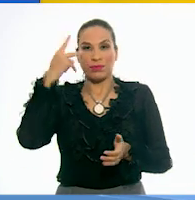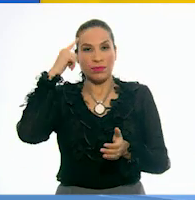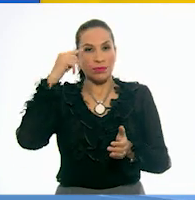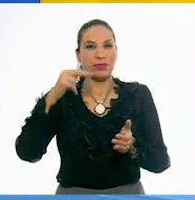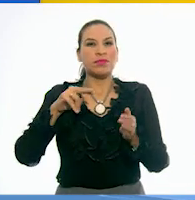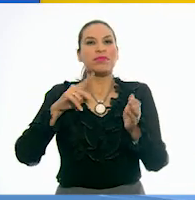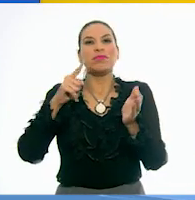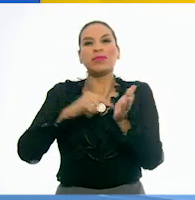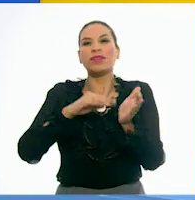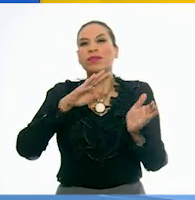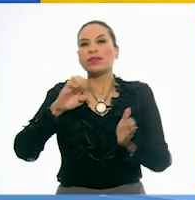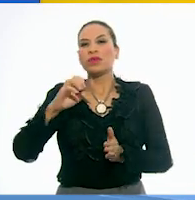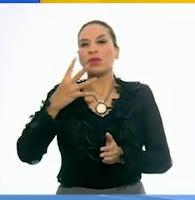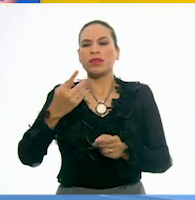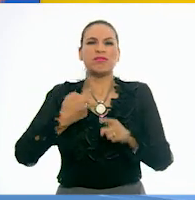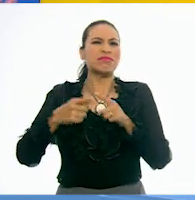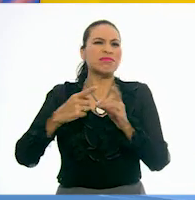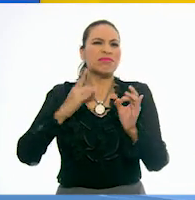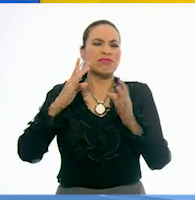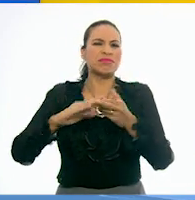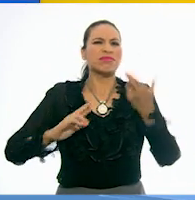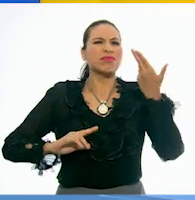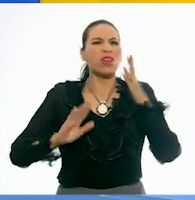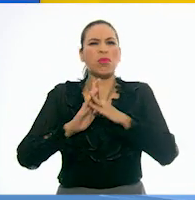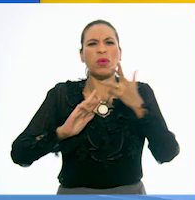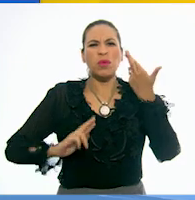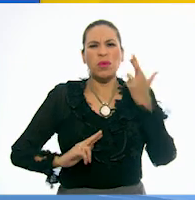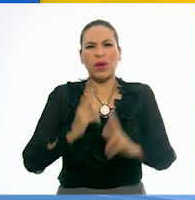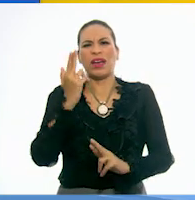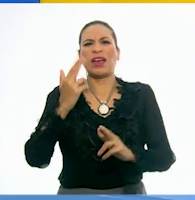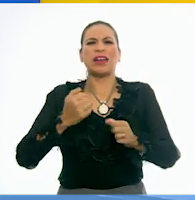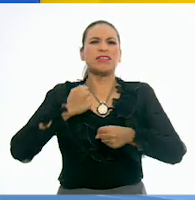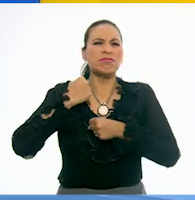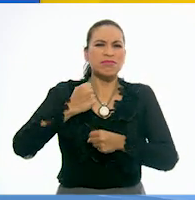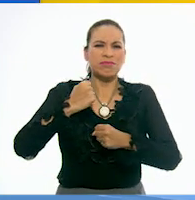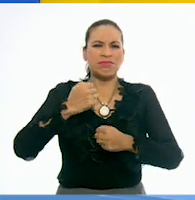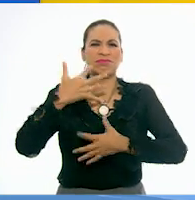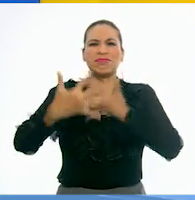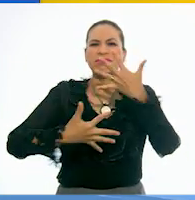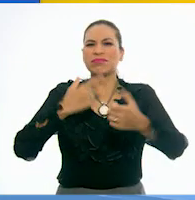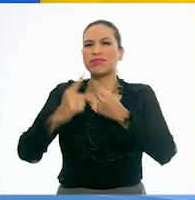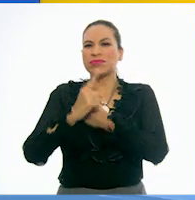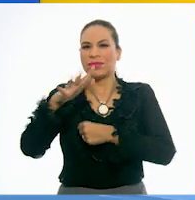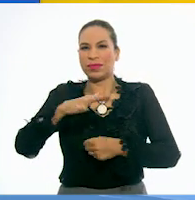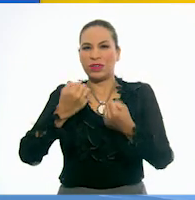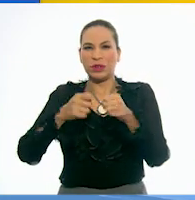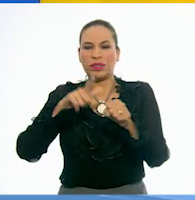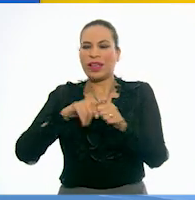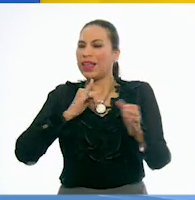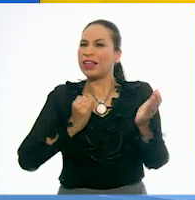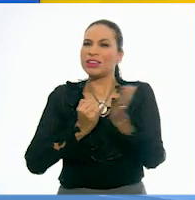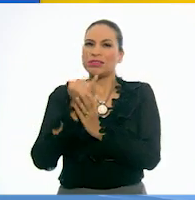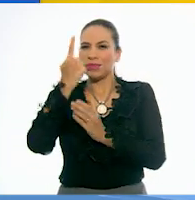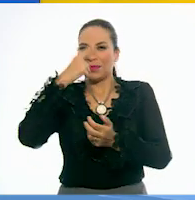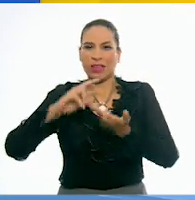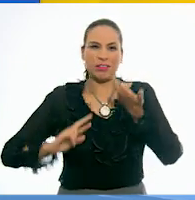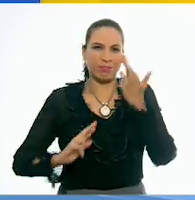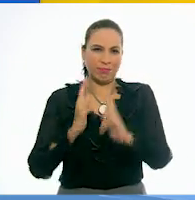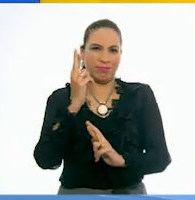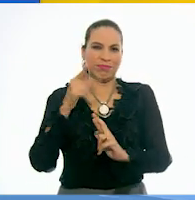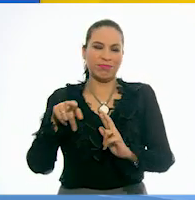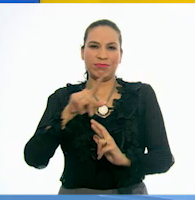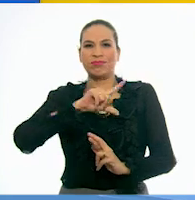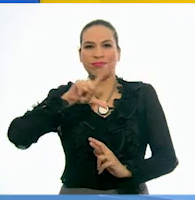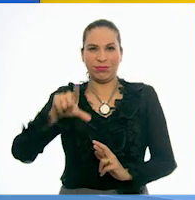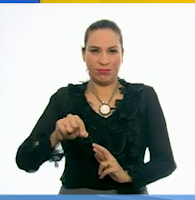1904, empezaron a ocurrir una serie de levantamientos y revueltas sociales que marcarían un antecedente para el movimiento revolucionario que